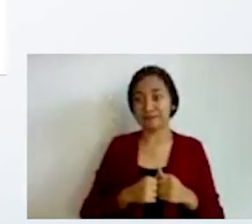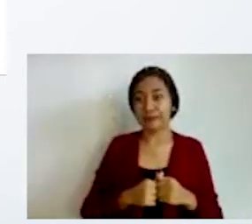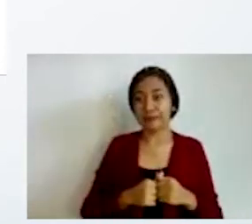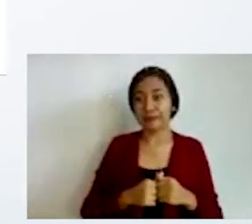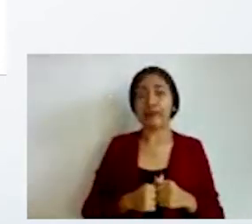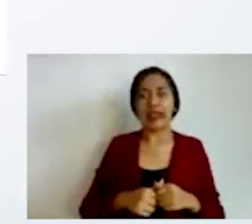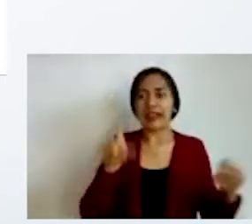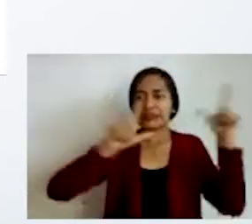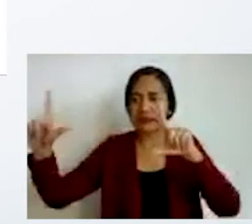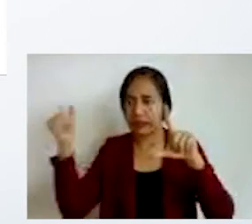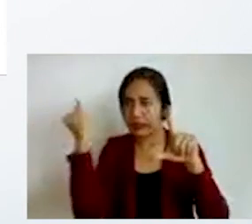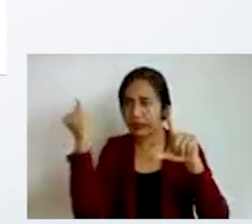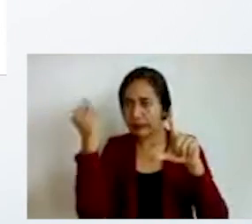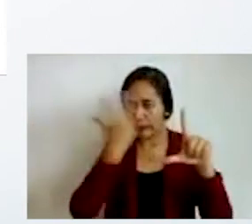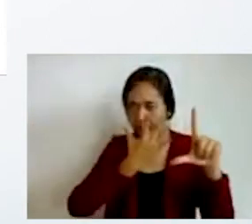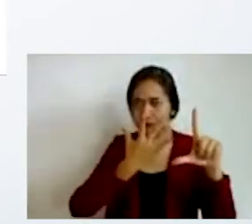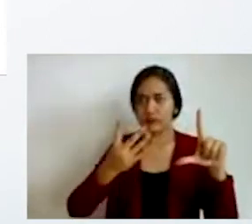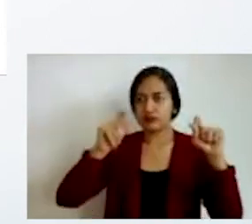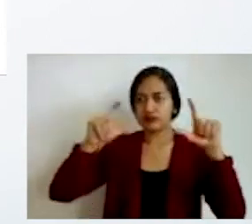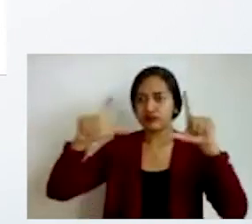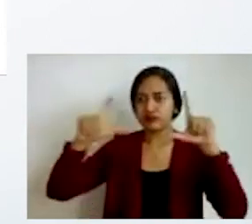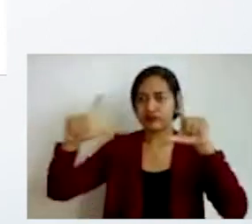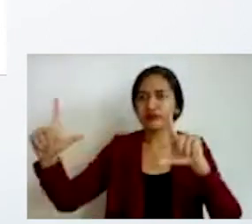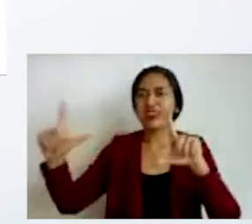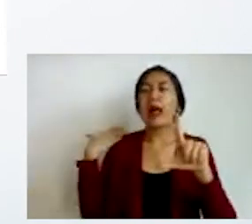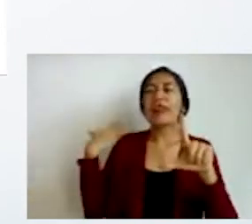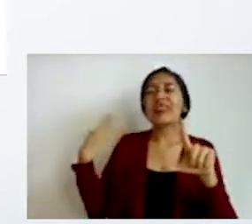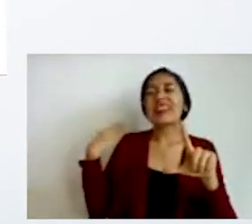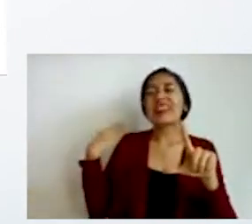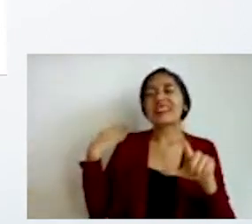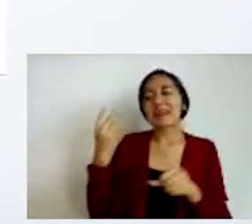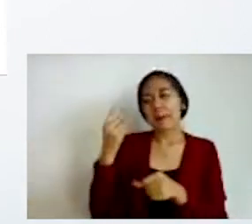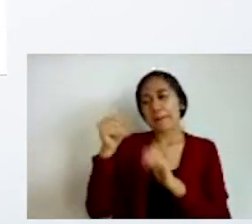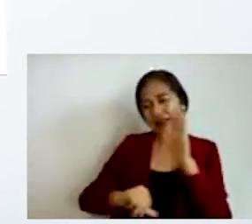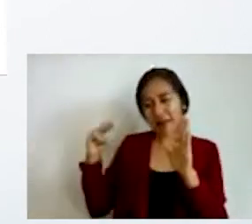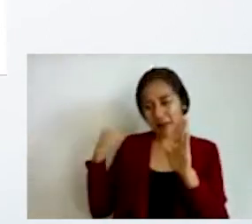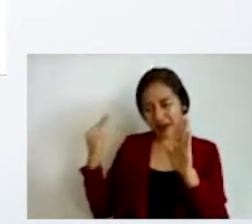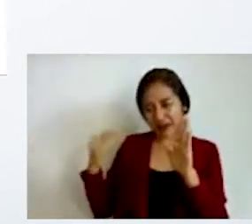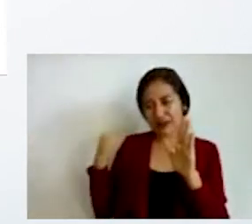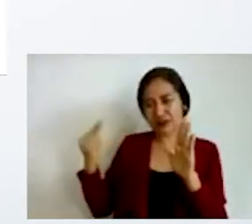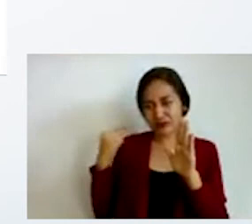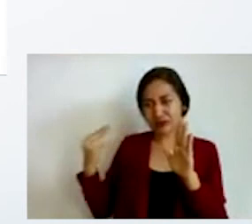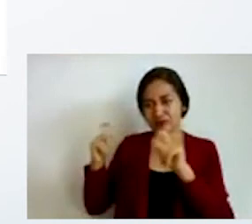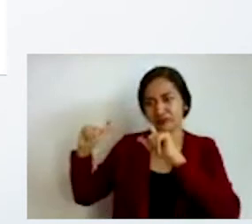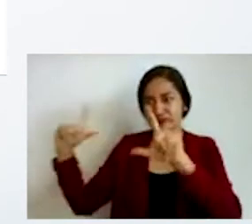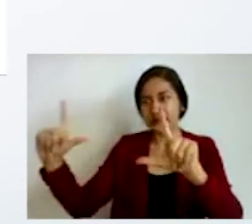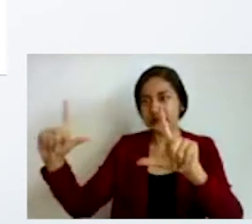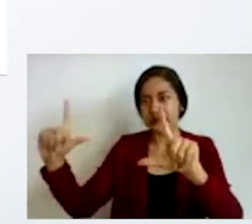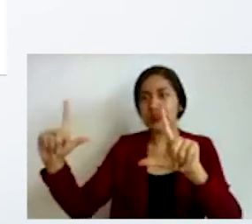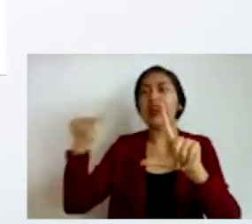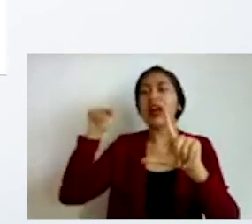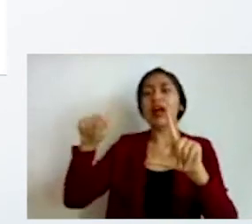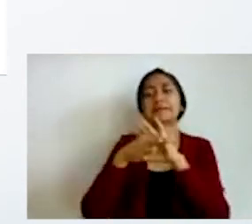se puso de moda por ahí en marzo, cuando a alguien se le ocurrió que si la zona rosa